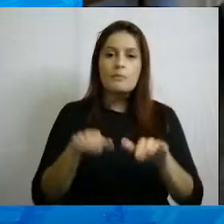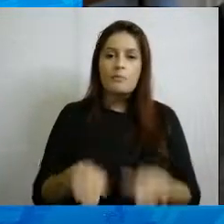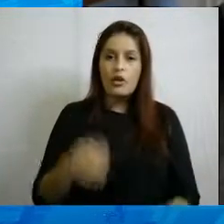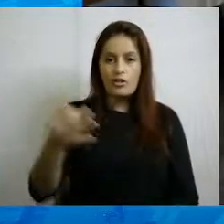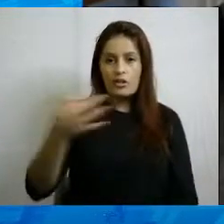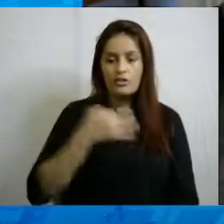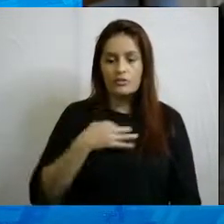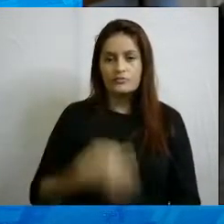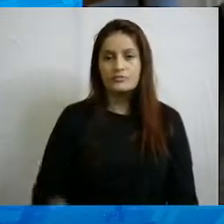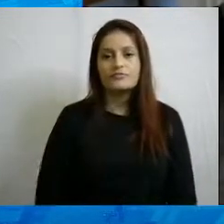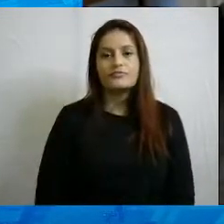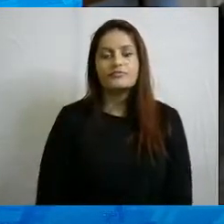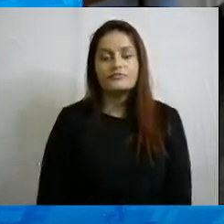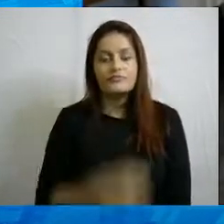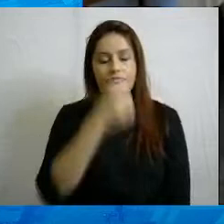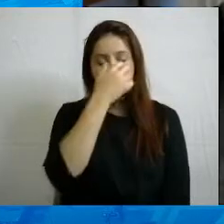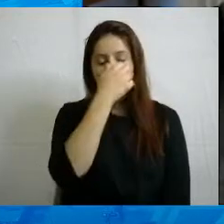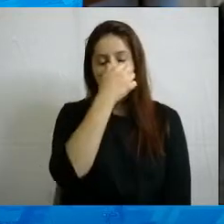alusión. Es